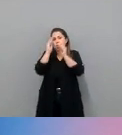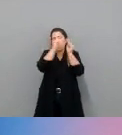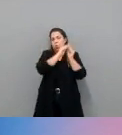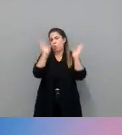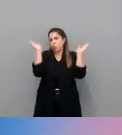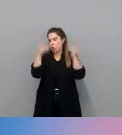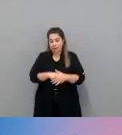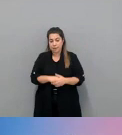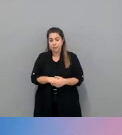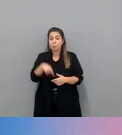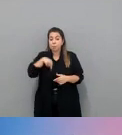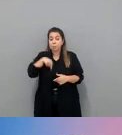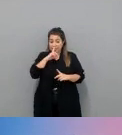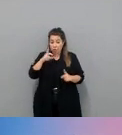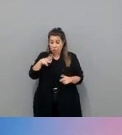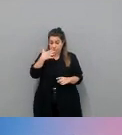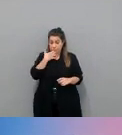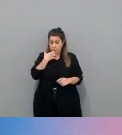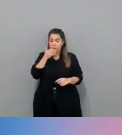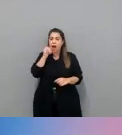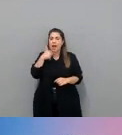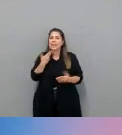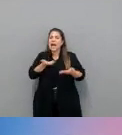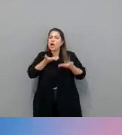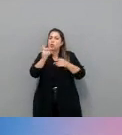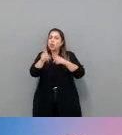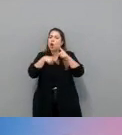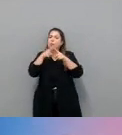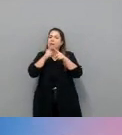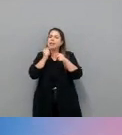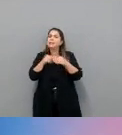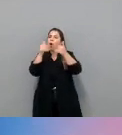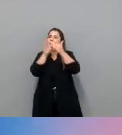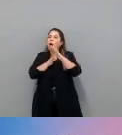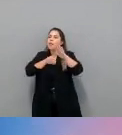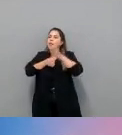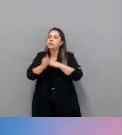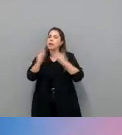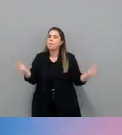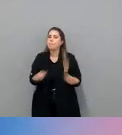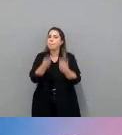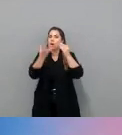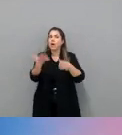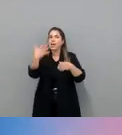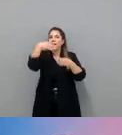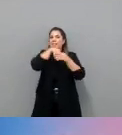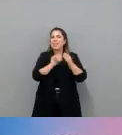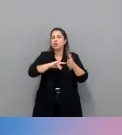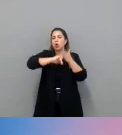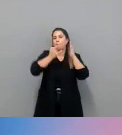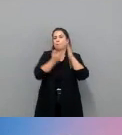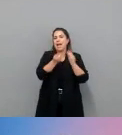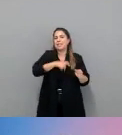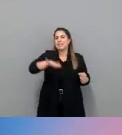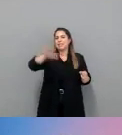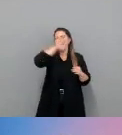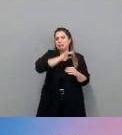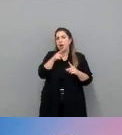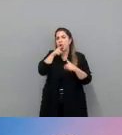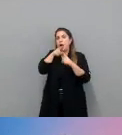Lo que sí, este año, por ejemplo, hubo pues, las ayudas para la mejora de la accesibilidad de la vivienda, del plan estatal para el acceso a la vivienda.